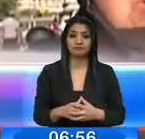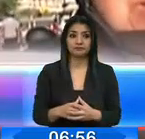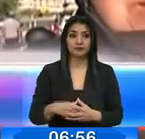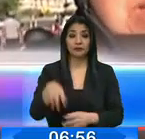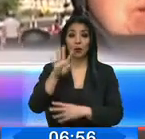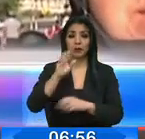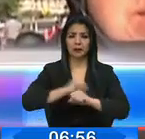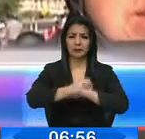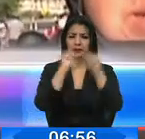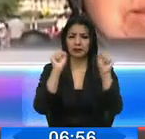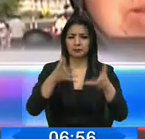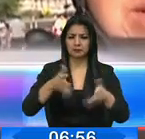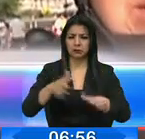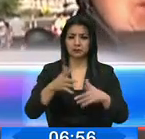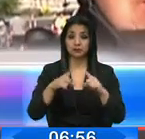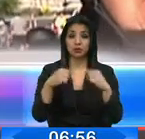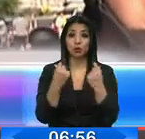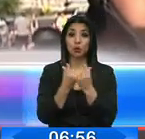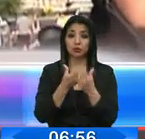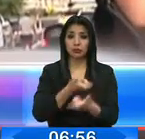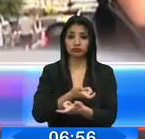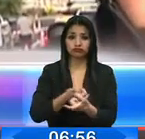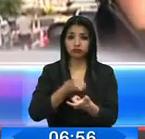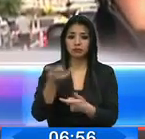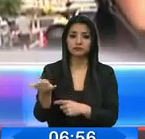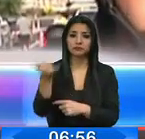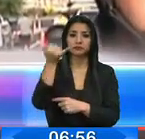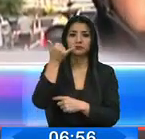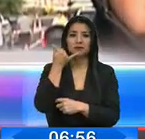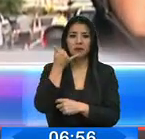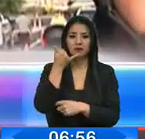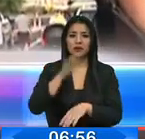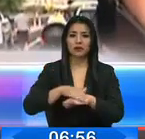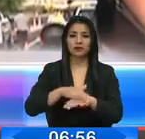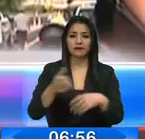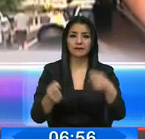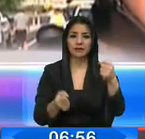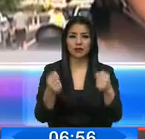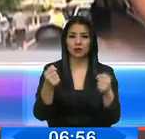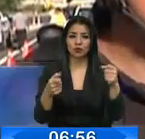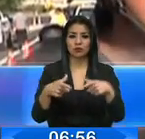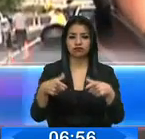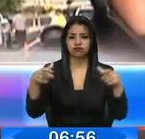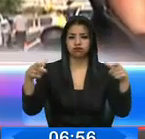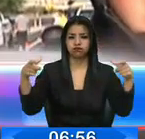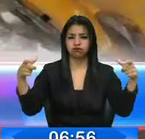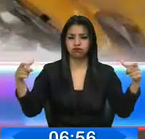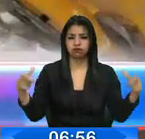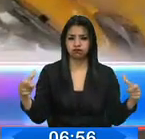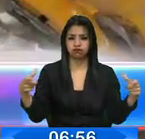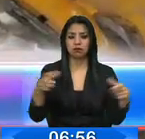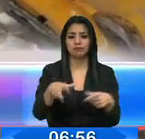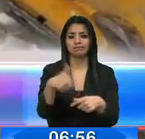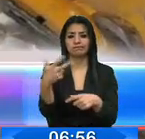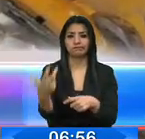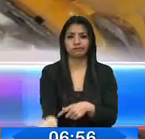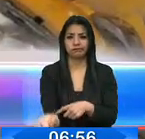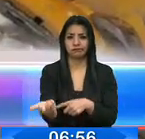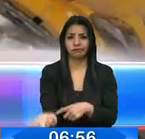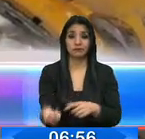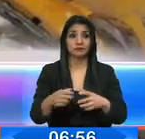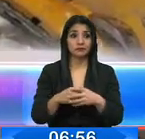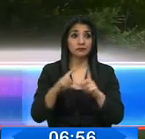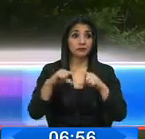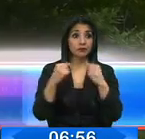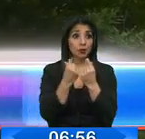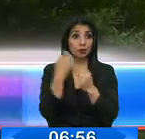emergencia, el cuerpo de bomberos, recibe una llamada sobre el volcamiento de un vehículo de carga, una volqueta. Cuando los cuerpos de socorro